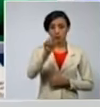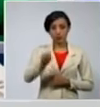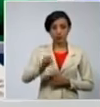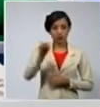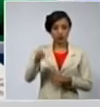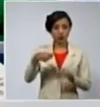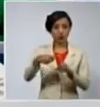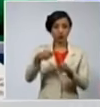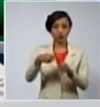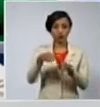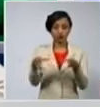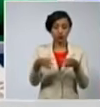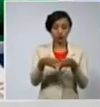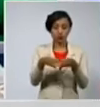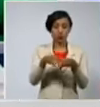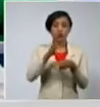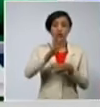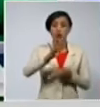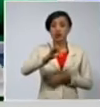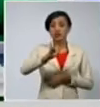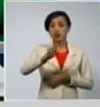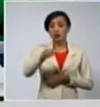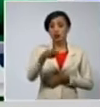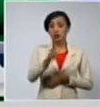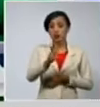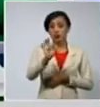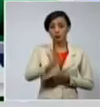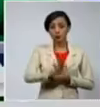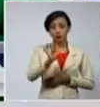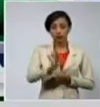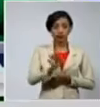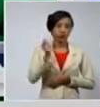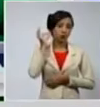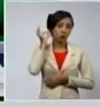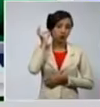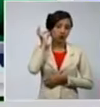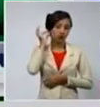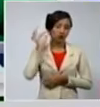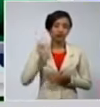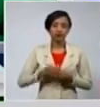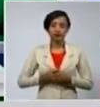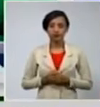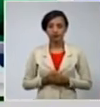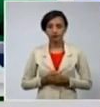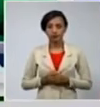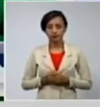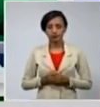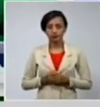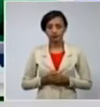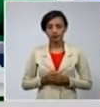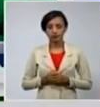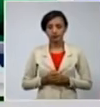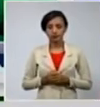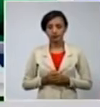el 46,2% ayer del sexo femenino, en el acumulado es